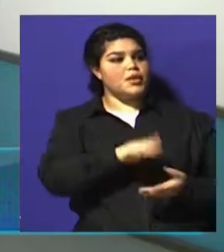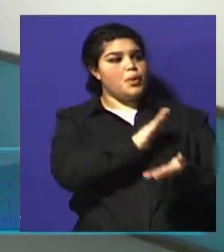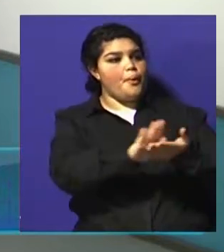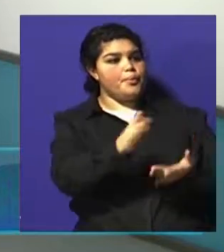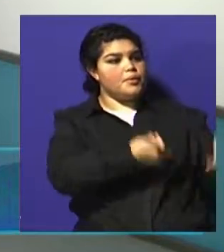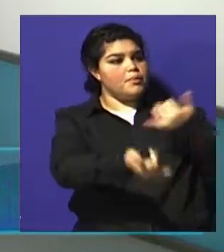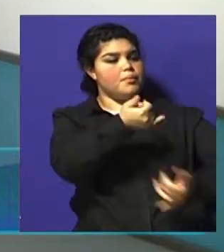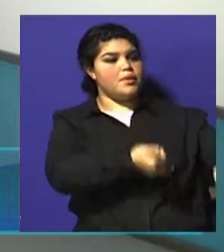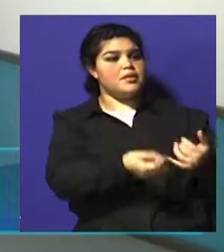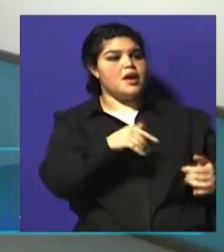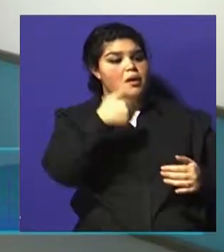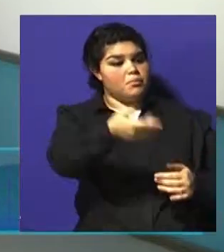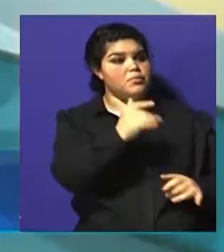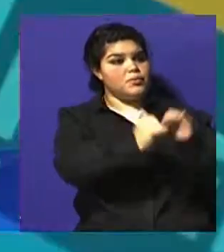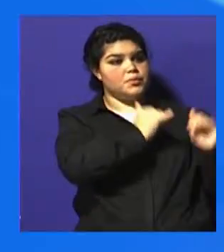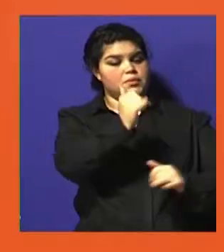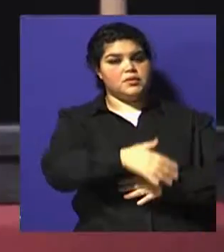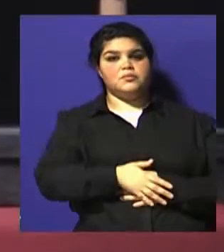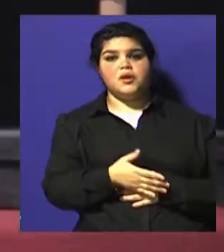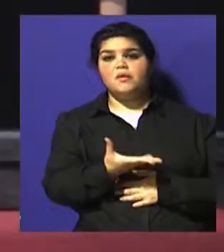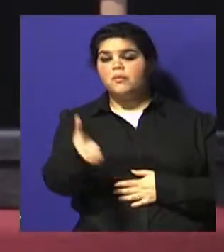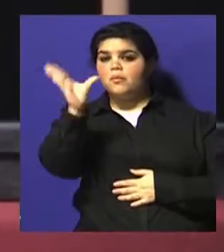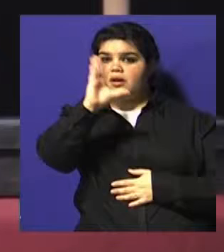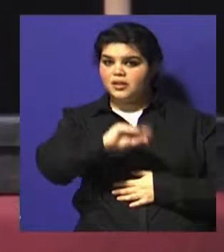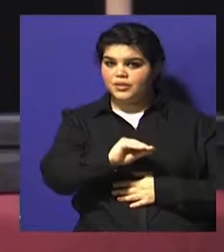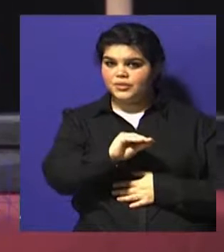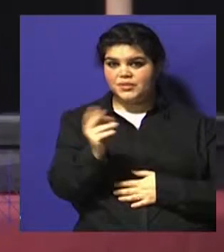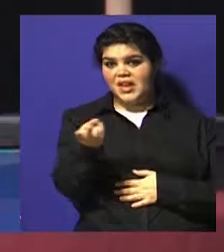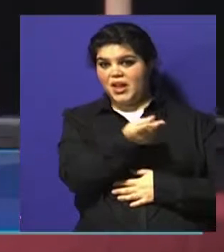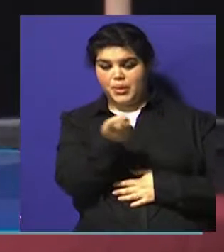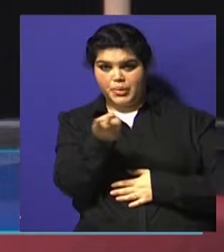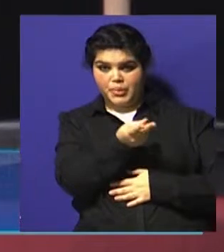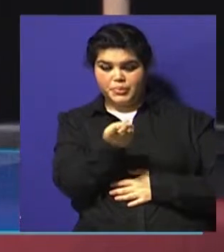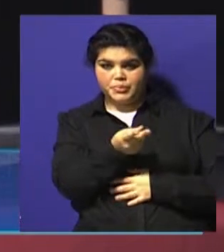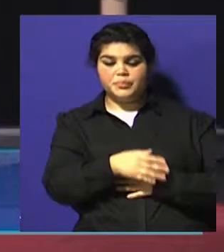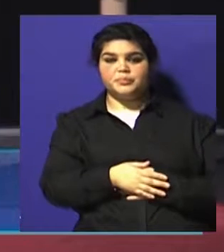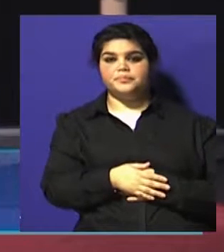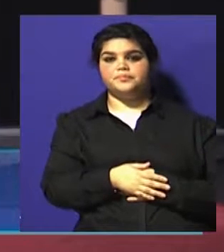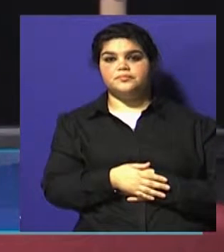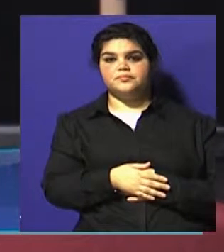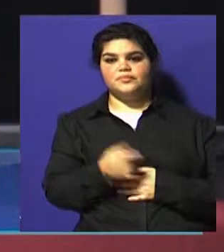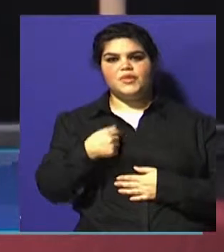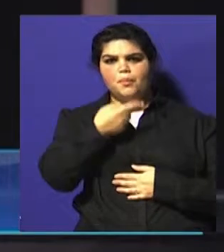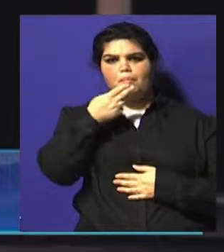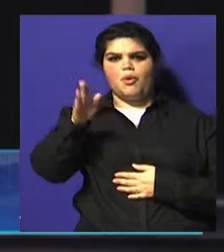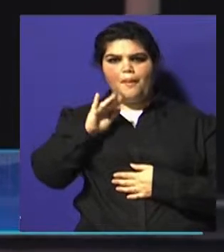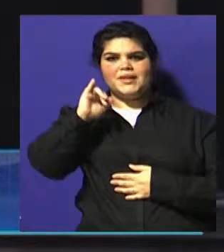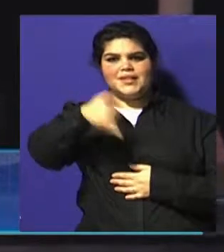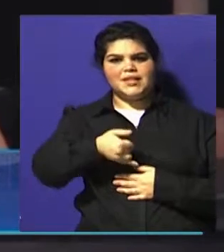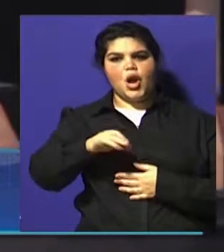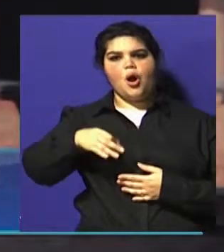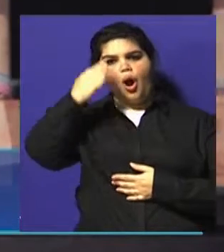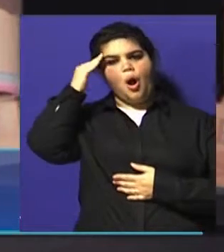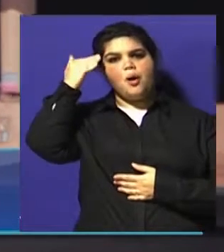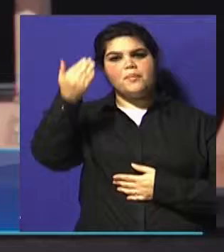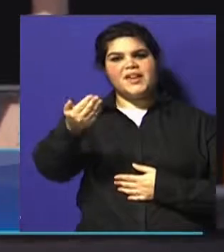respecto que lo compartimos a continuación. Bueno, buenas noches, Nato. Buenas noches, Gerardo. Les tenía prometido hablar del homenaje a los